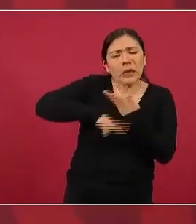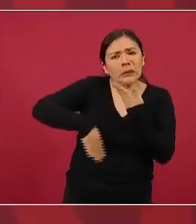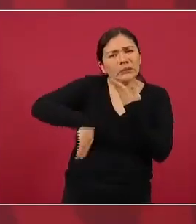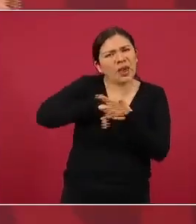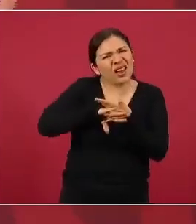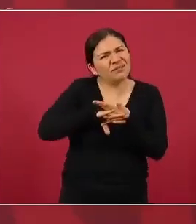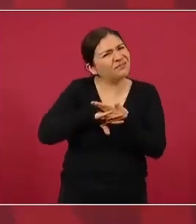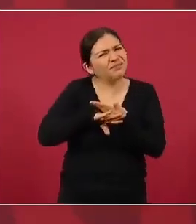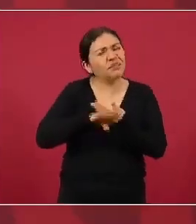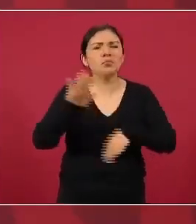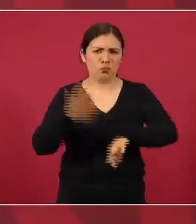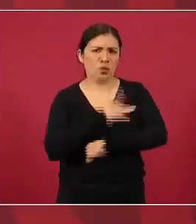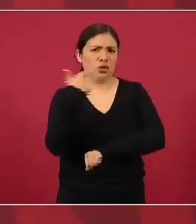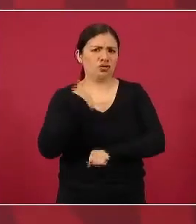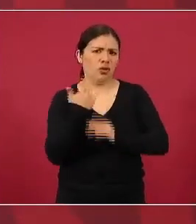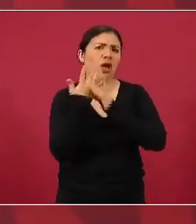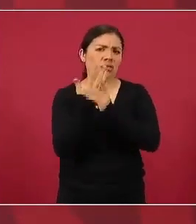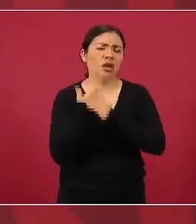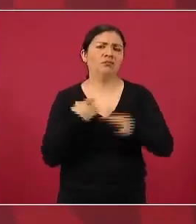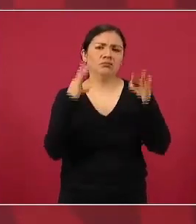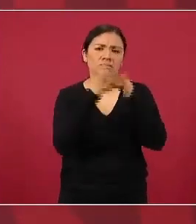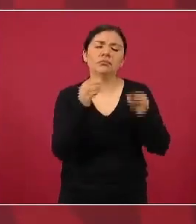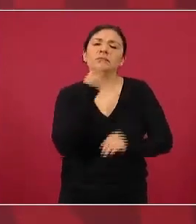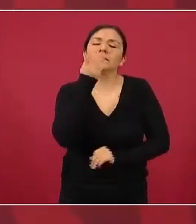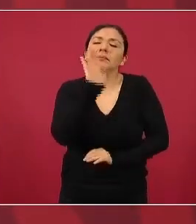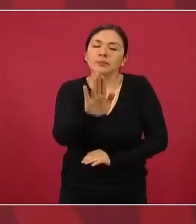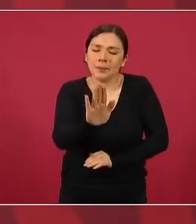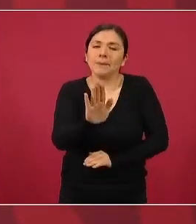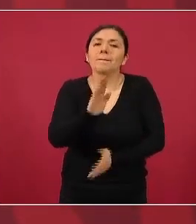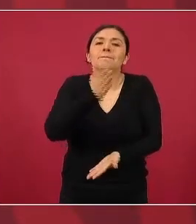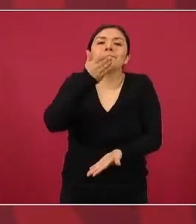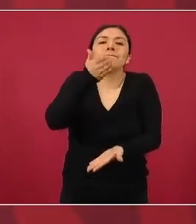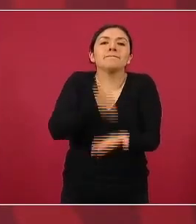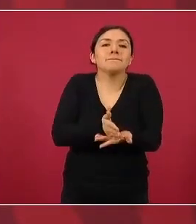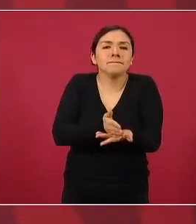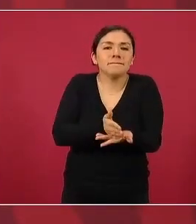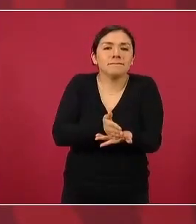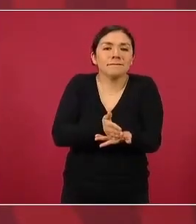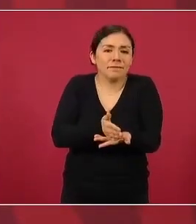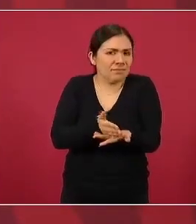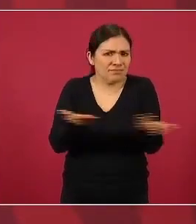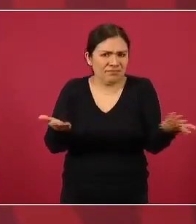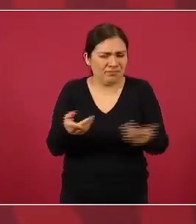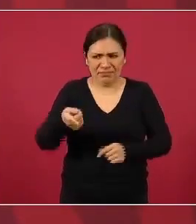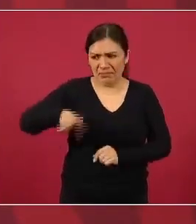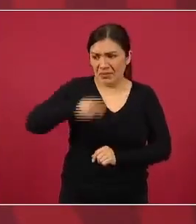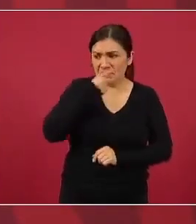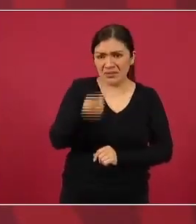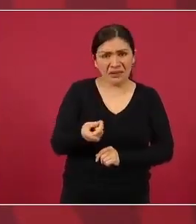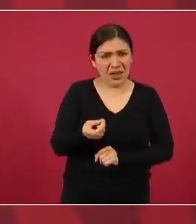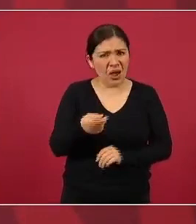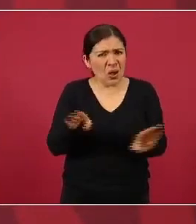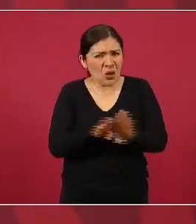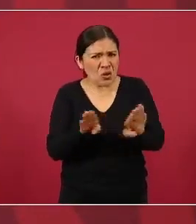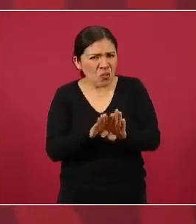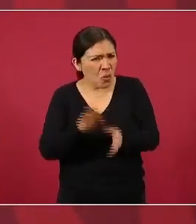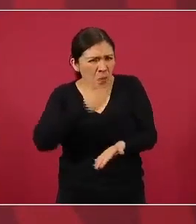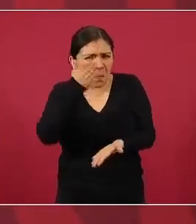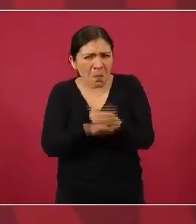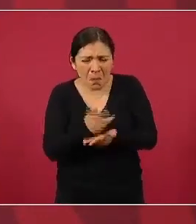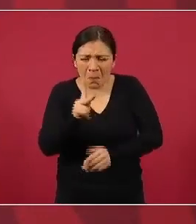porque planteé lo de la pausa. Dice, eso no existe en el lenguaje